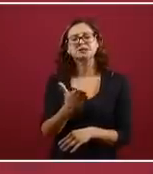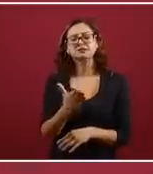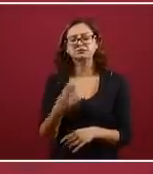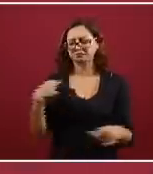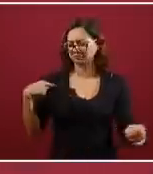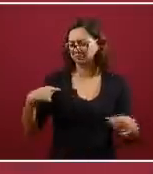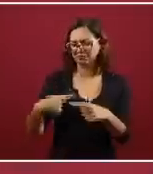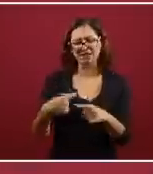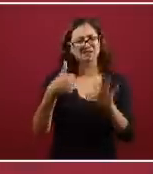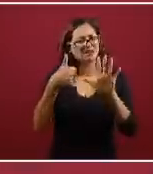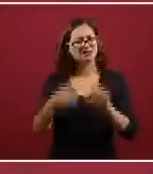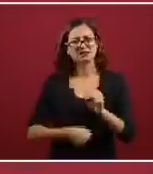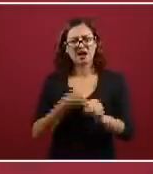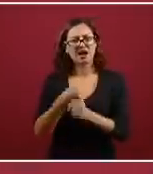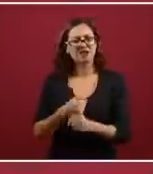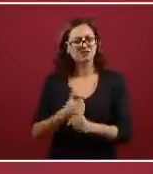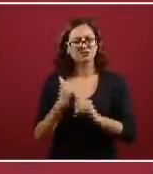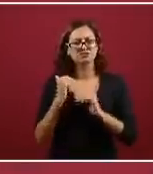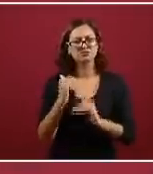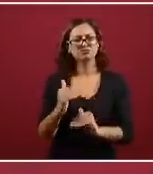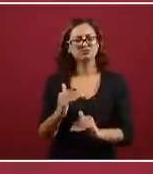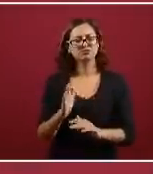en mi periodo.